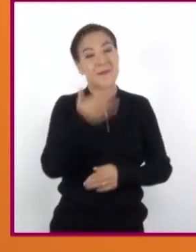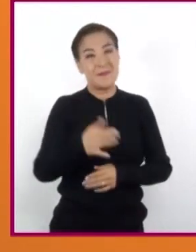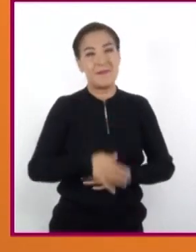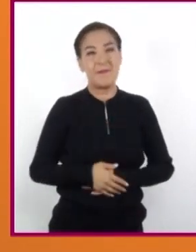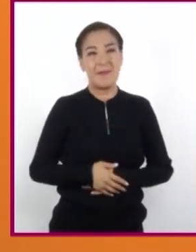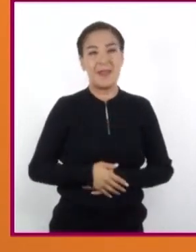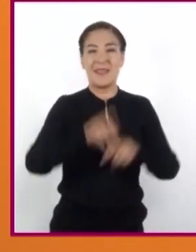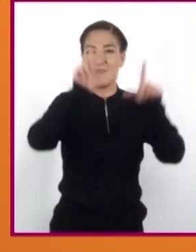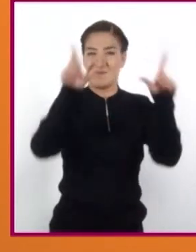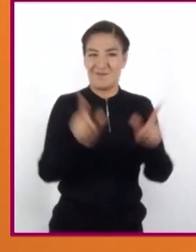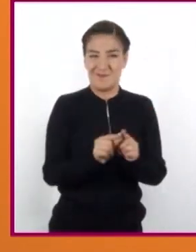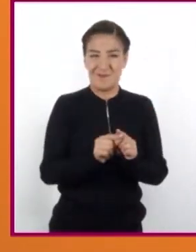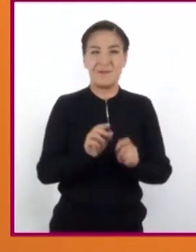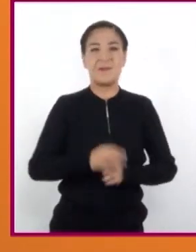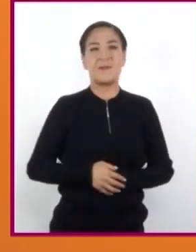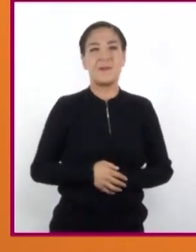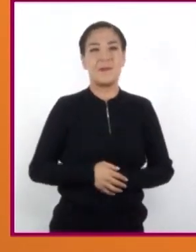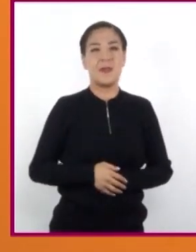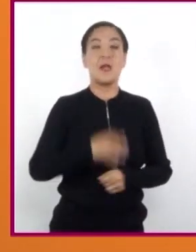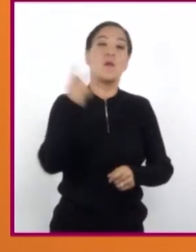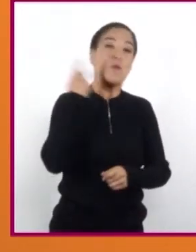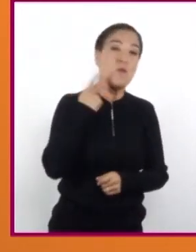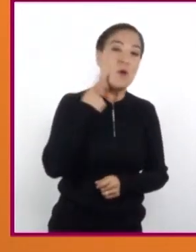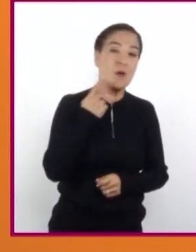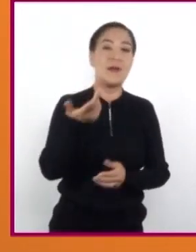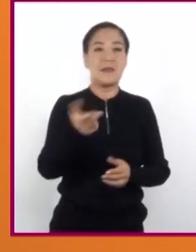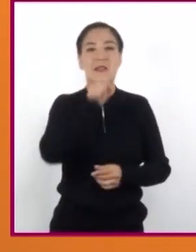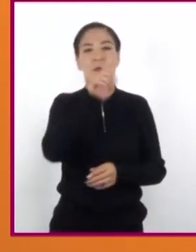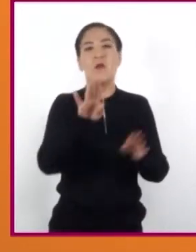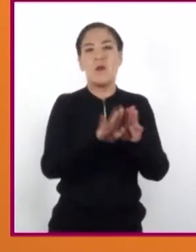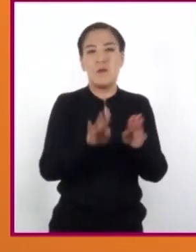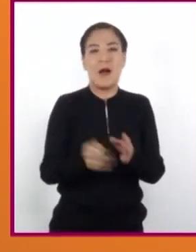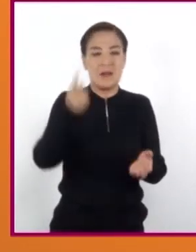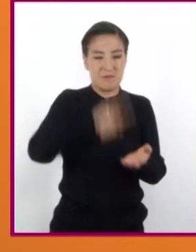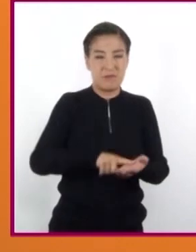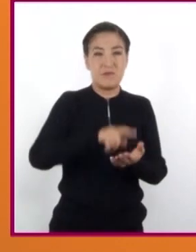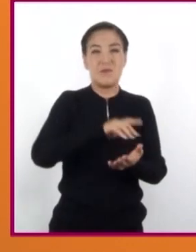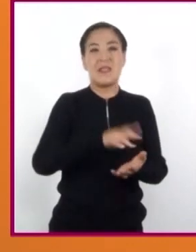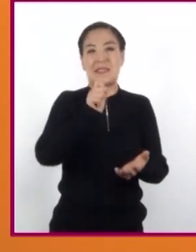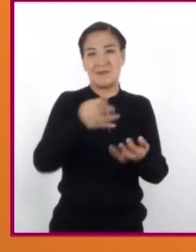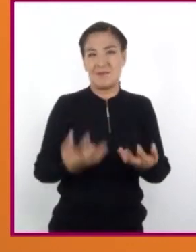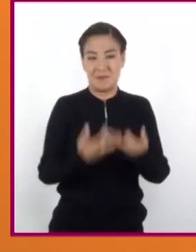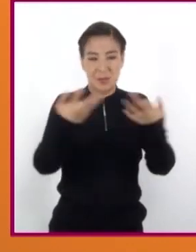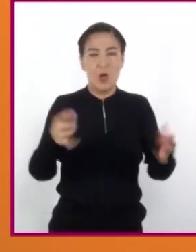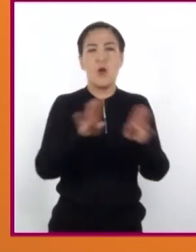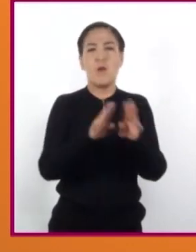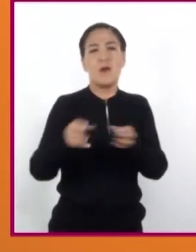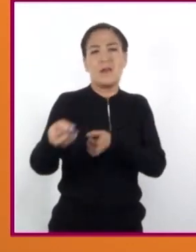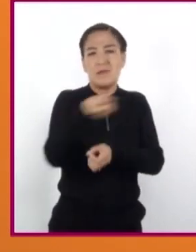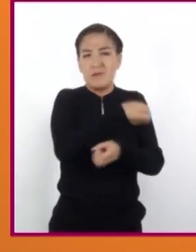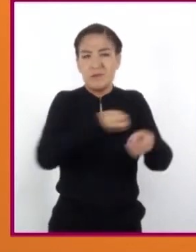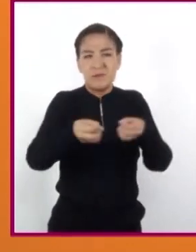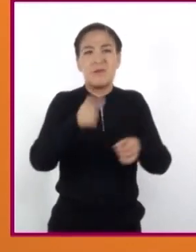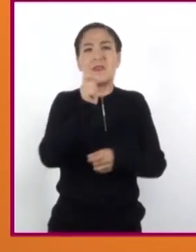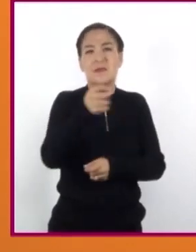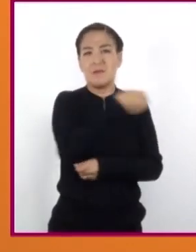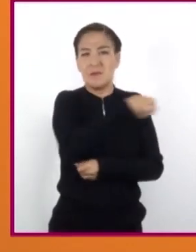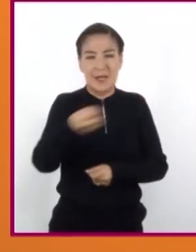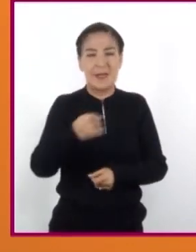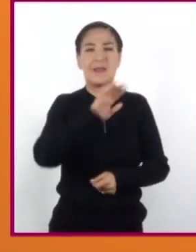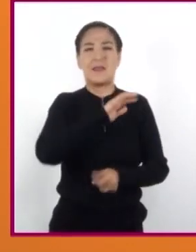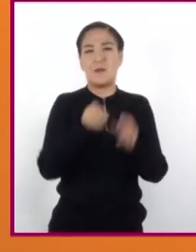en síntesis, así como política y territorialmente se organizó Nueva España, la Iglesia Católica estableció